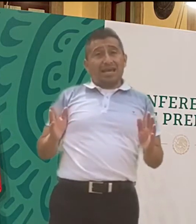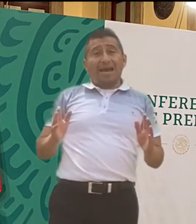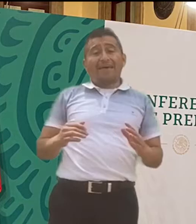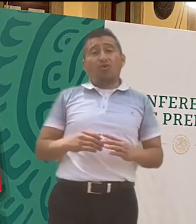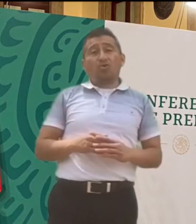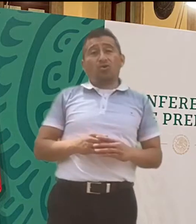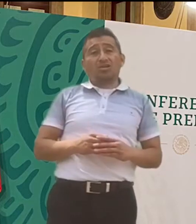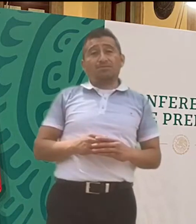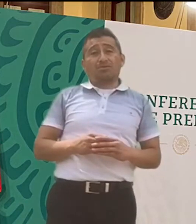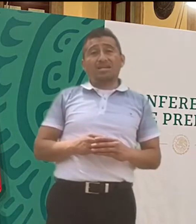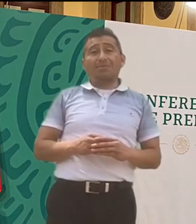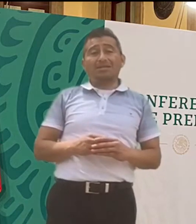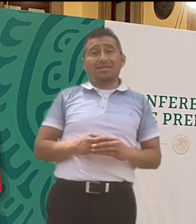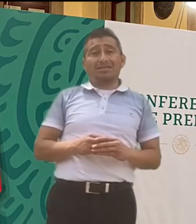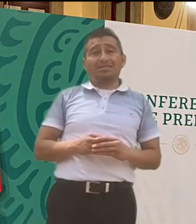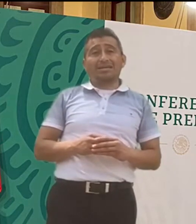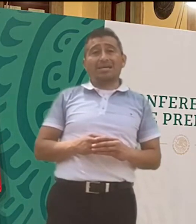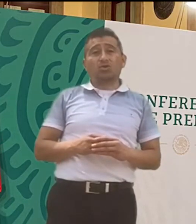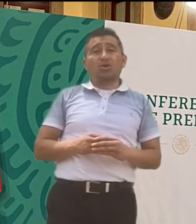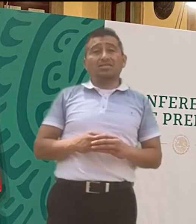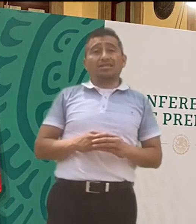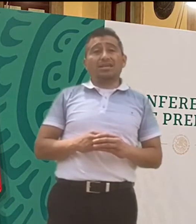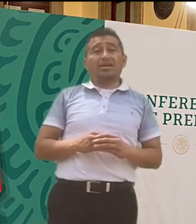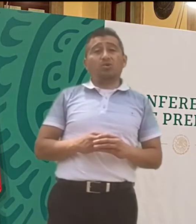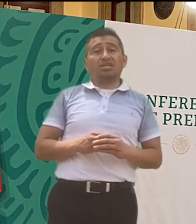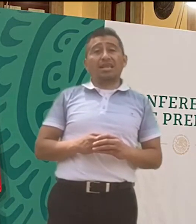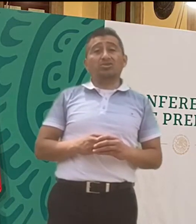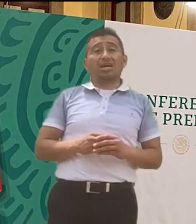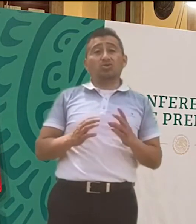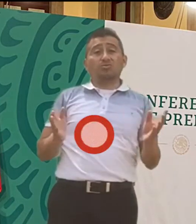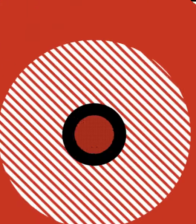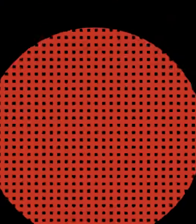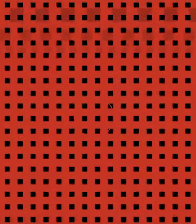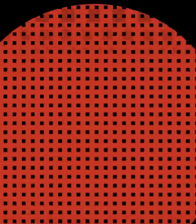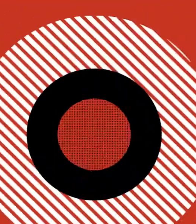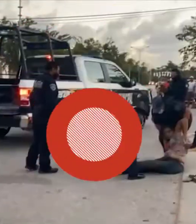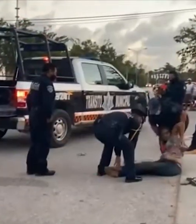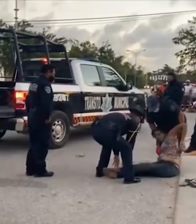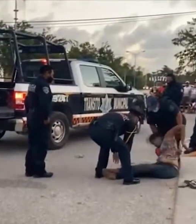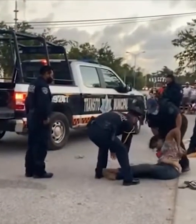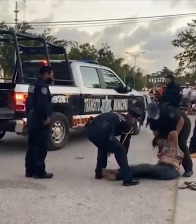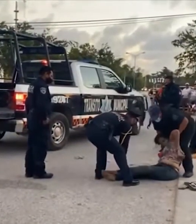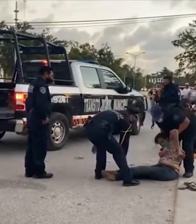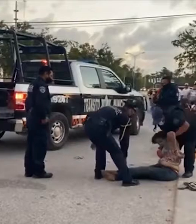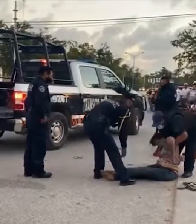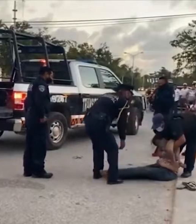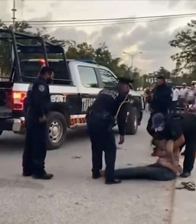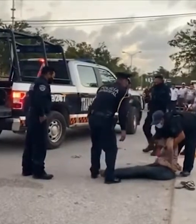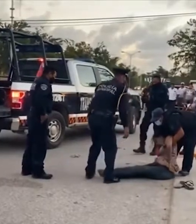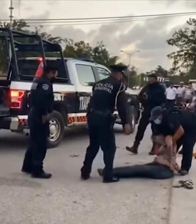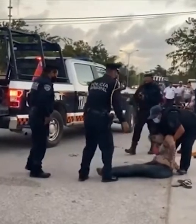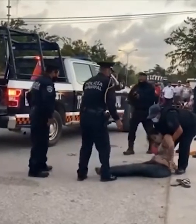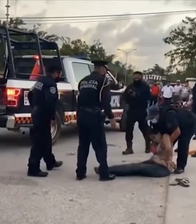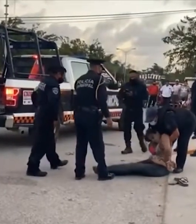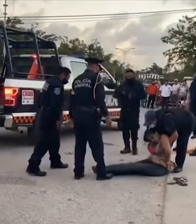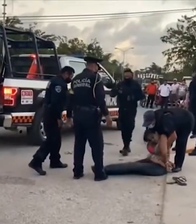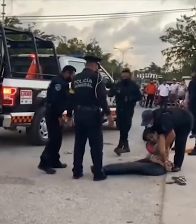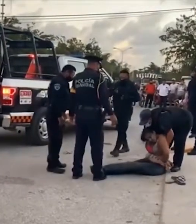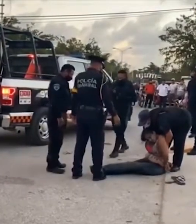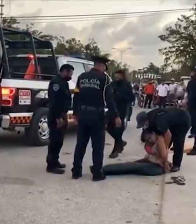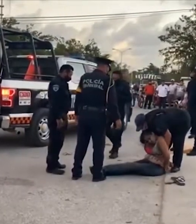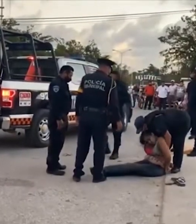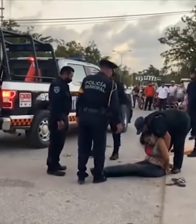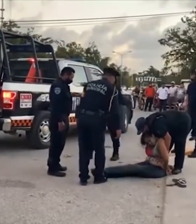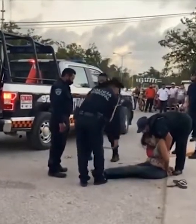se ha dado con los responsables. En este caso se tiene consignados ya los dos policías que detuvieron de forma